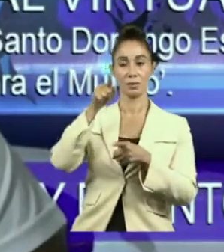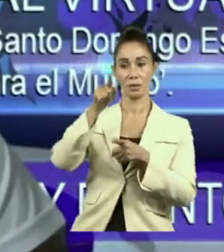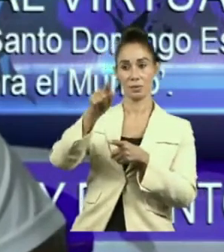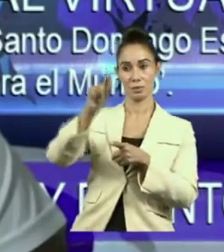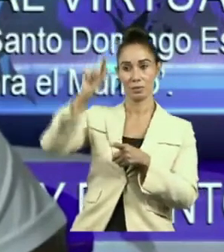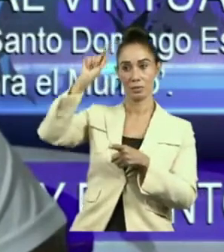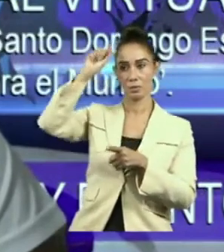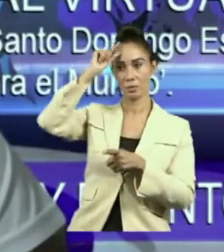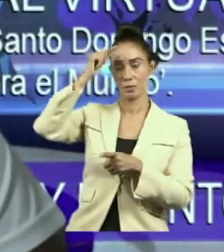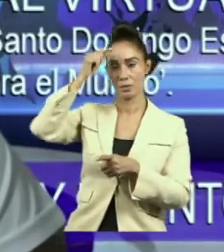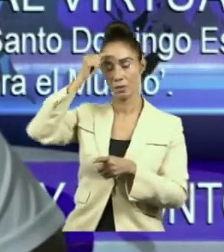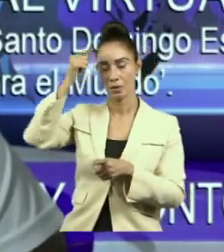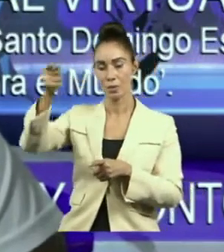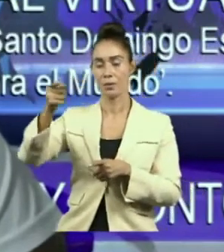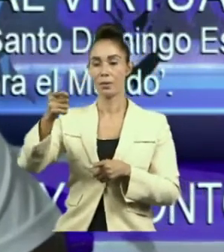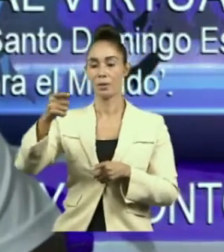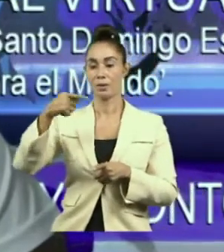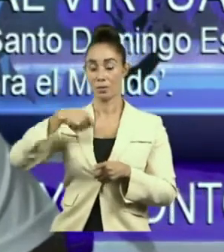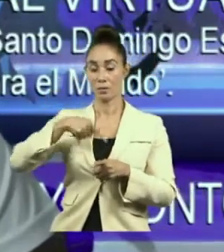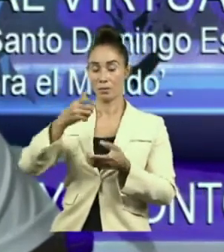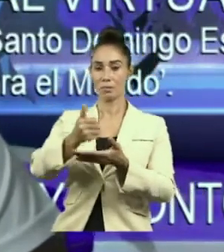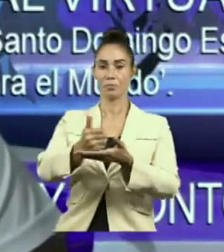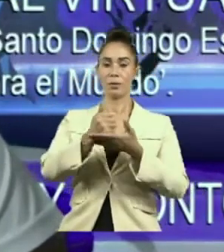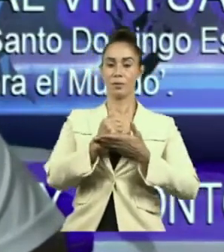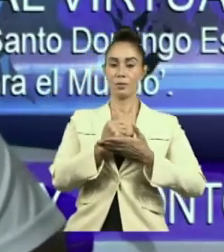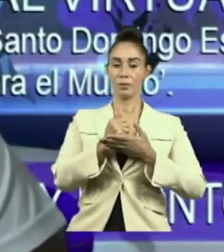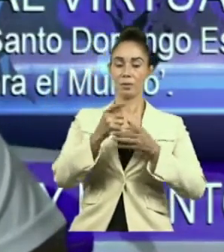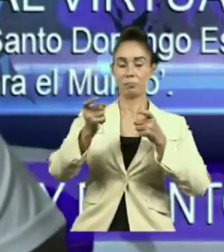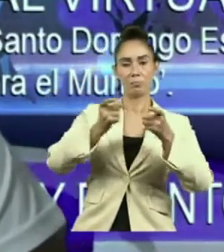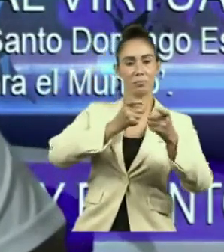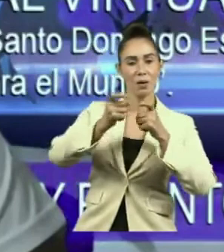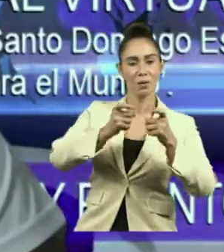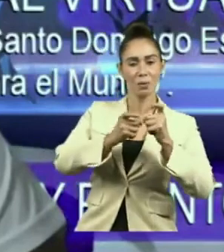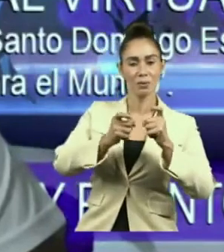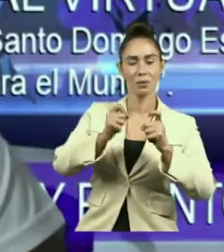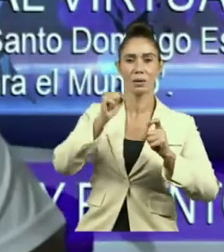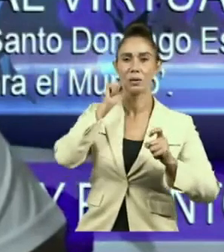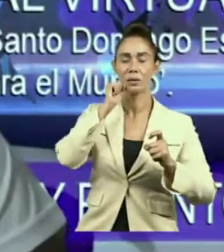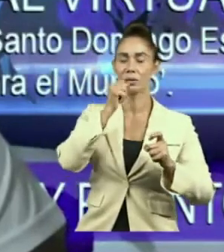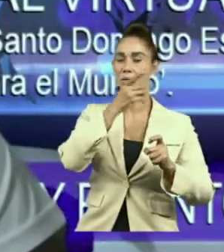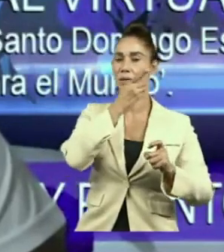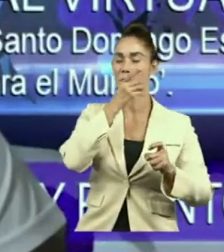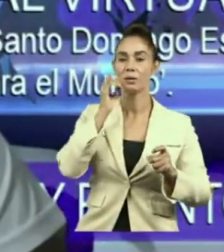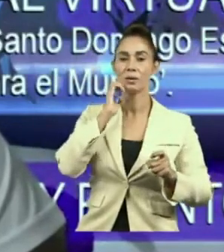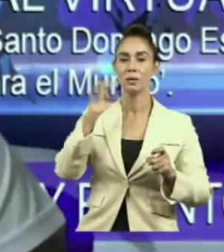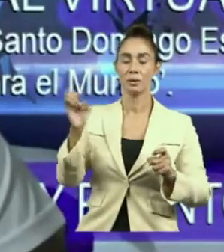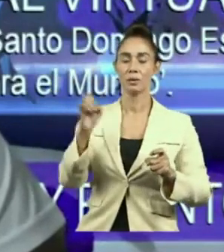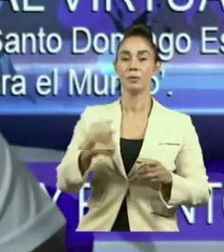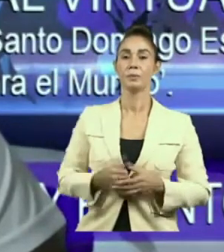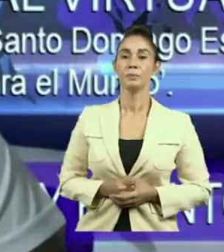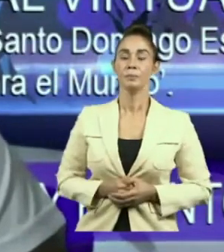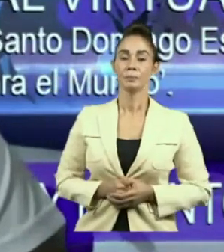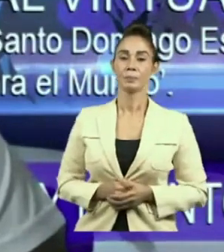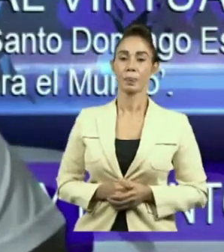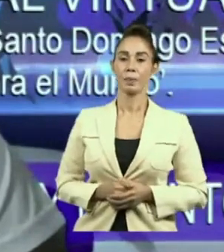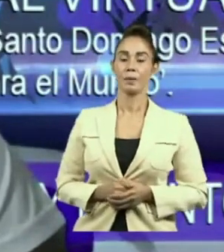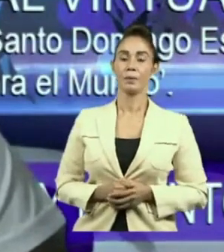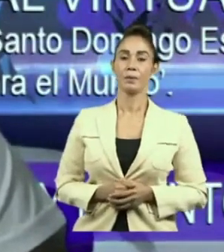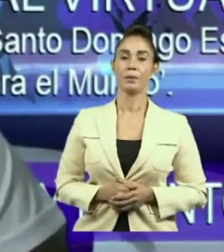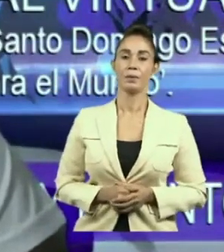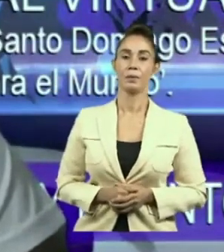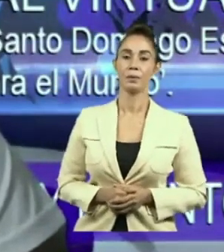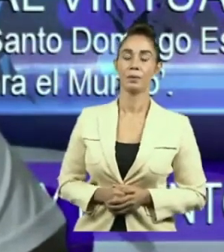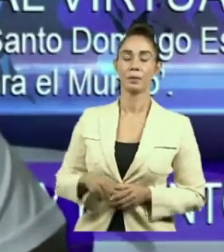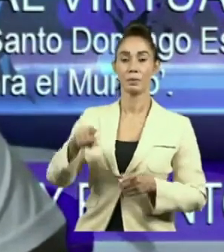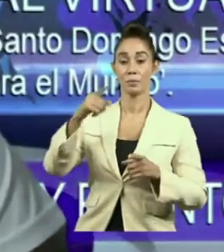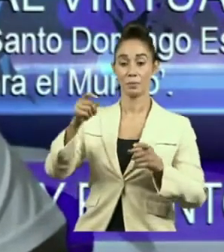ayuden a contrarrestar esto ya que estamos viendo que por la falta de autoridad en el municipio los